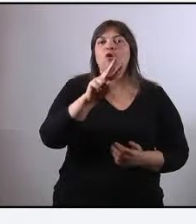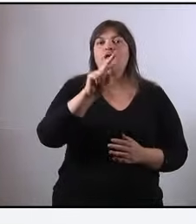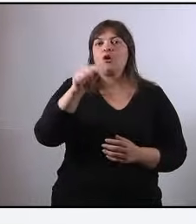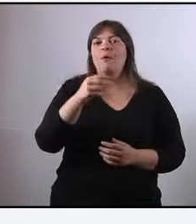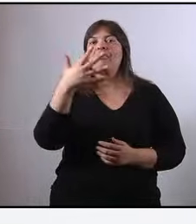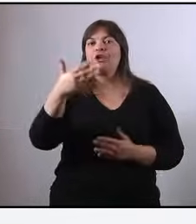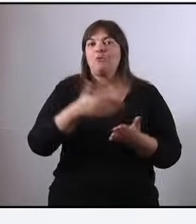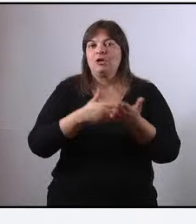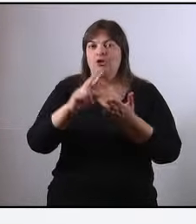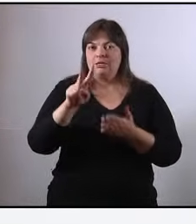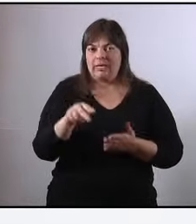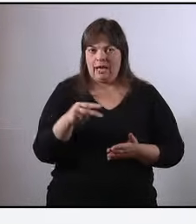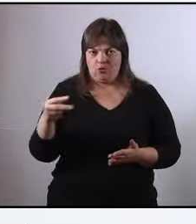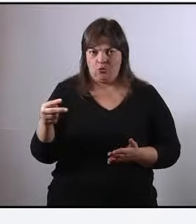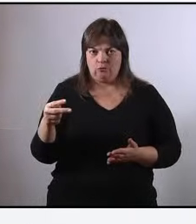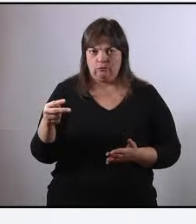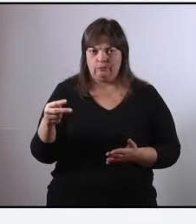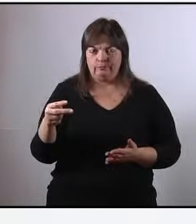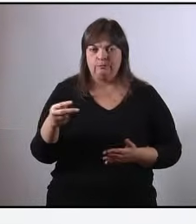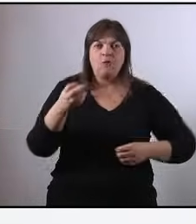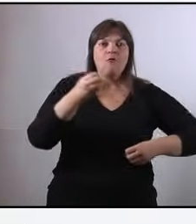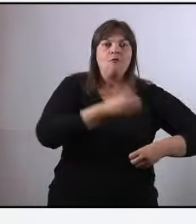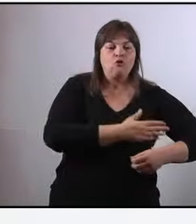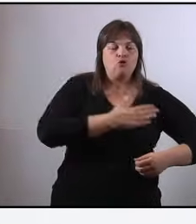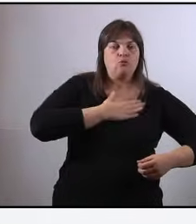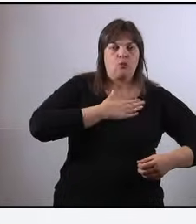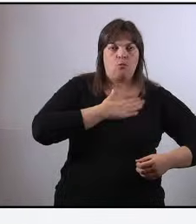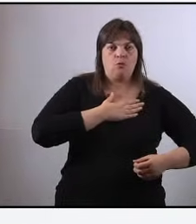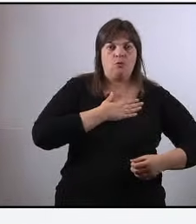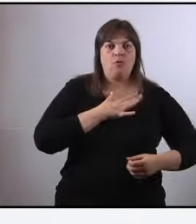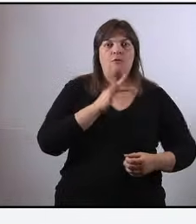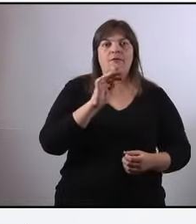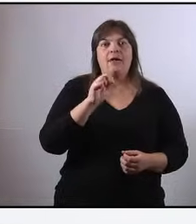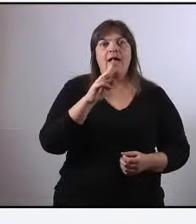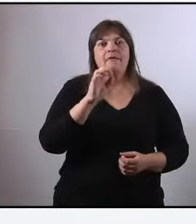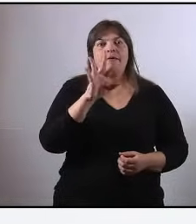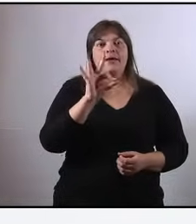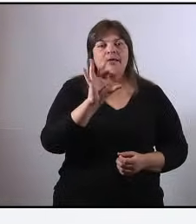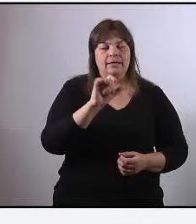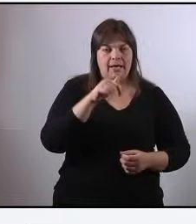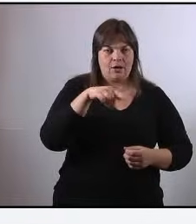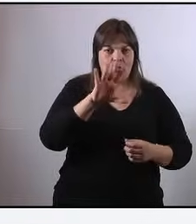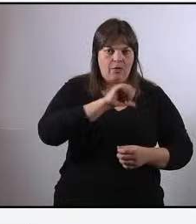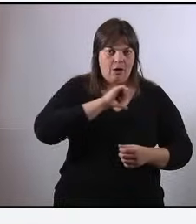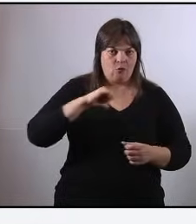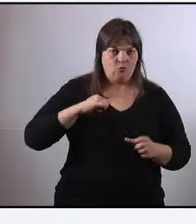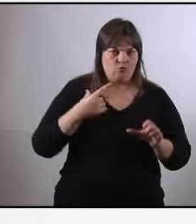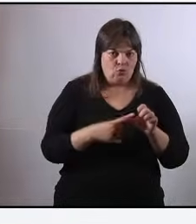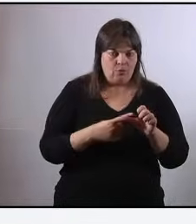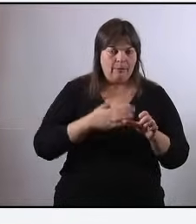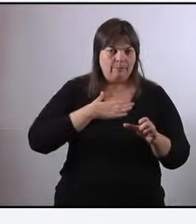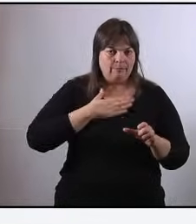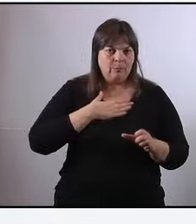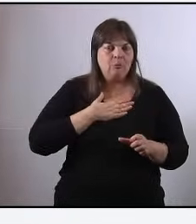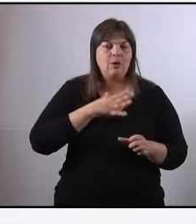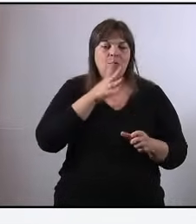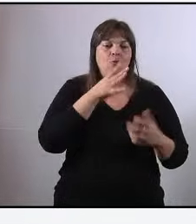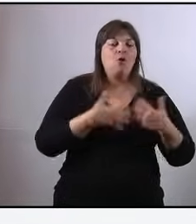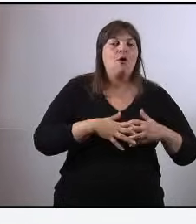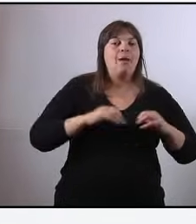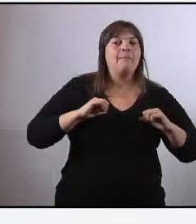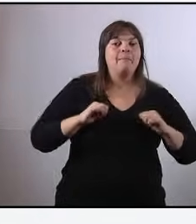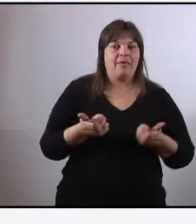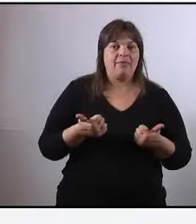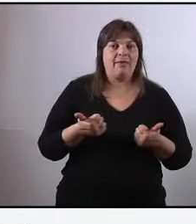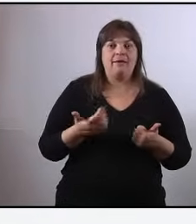12,5 millones de euros de fondos propios, fondos CEA de nuestra comunidad autónoma, desde que se puso en funcionamiento